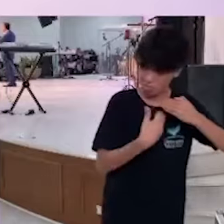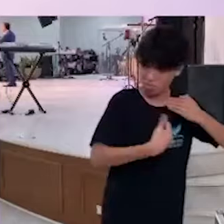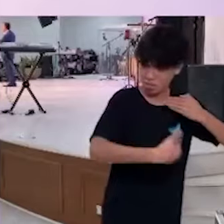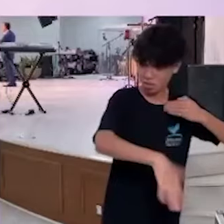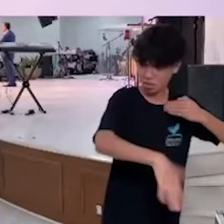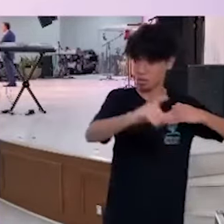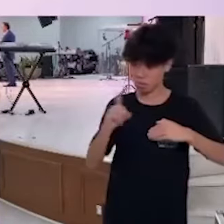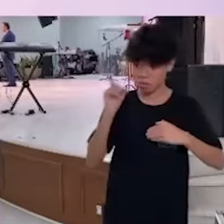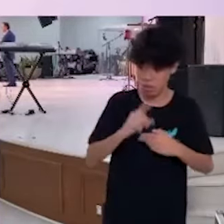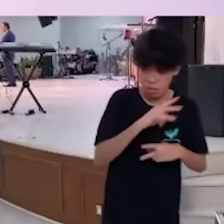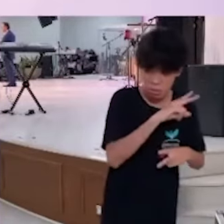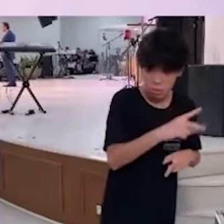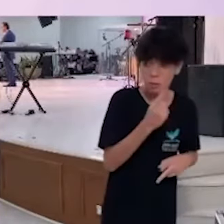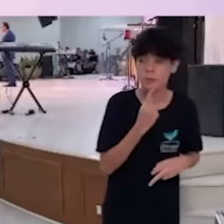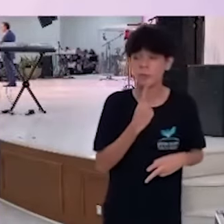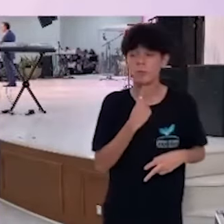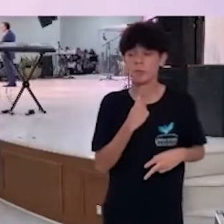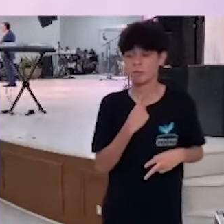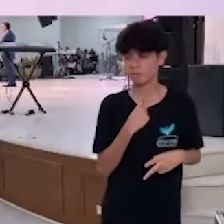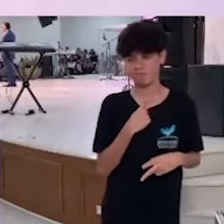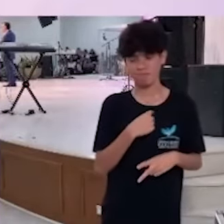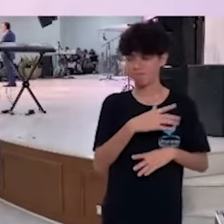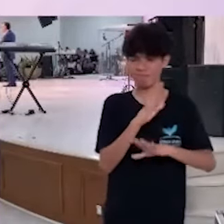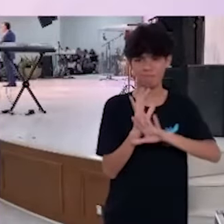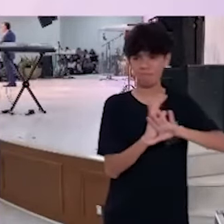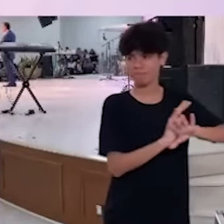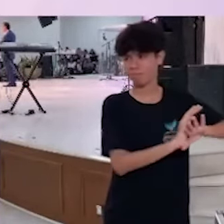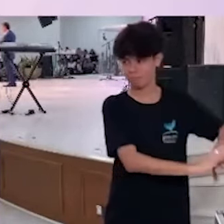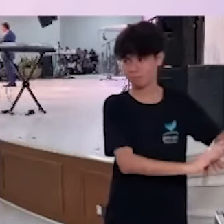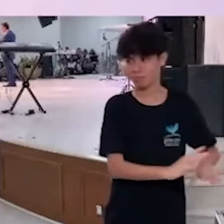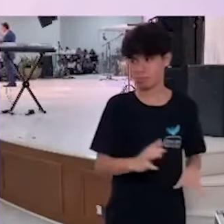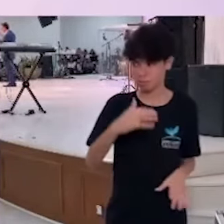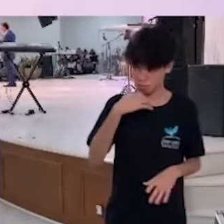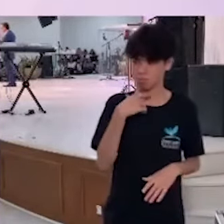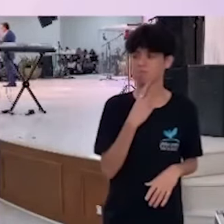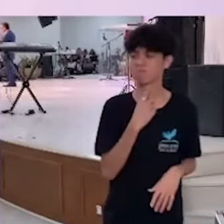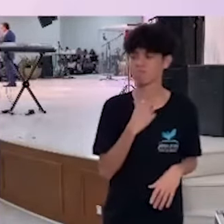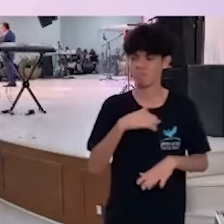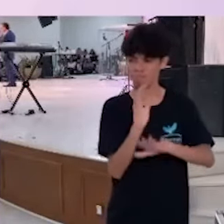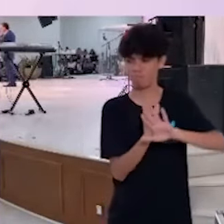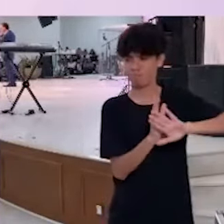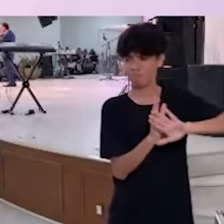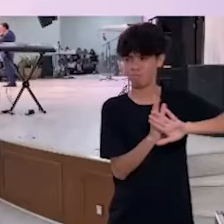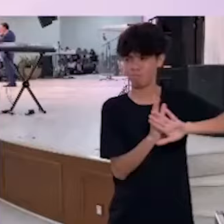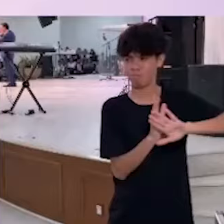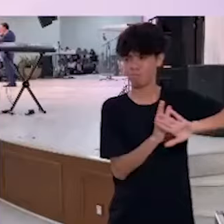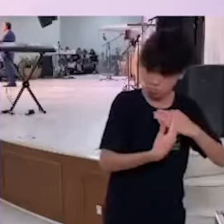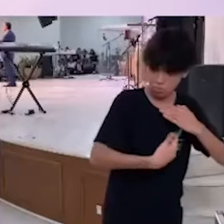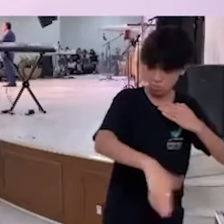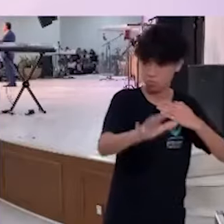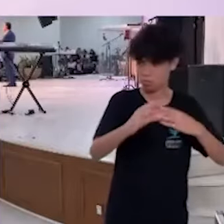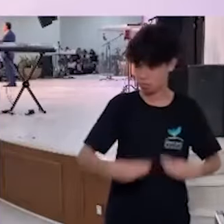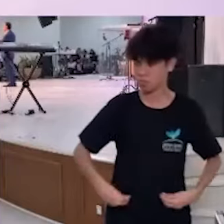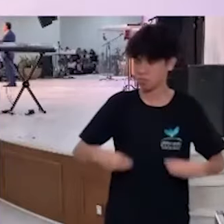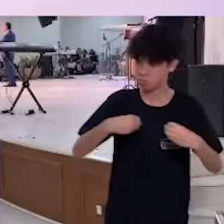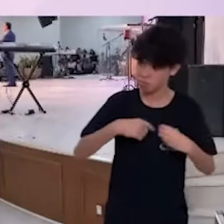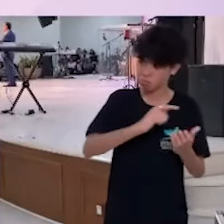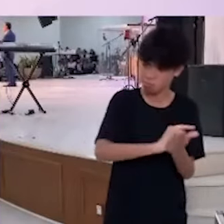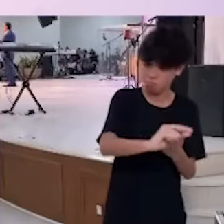un juramento, sino que hacer un voto con el Señor es decirle, Señor, yo tengo toda la